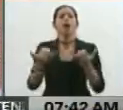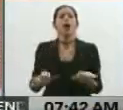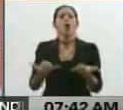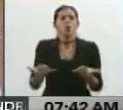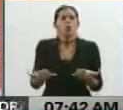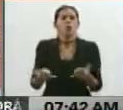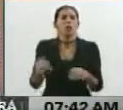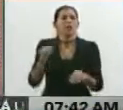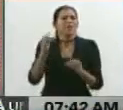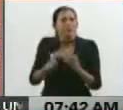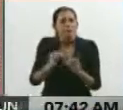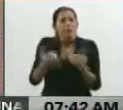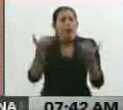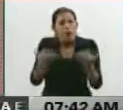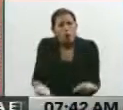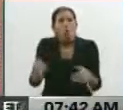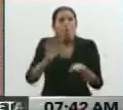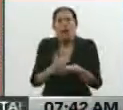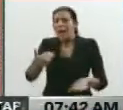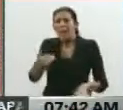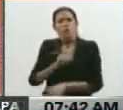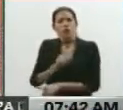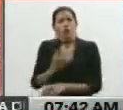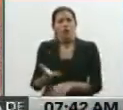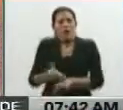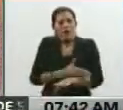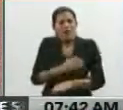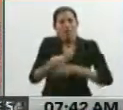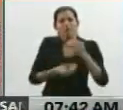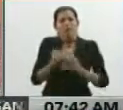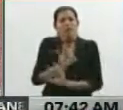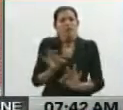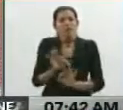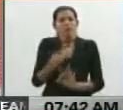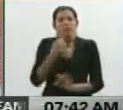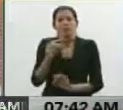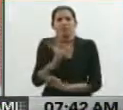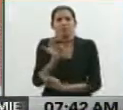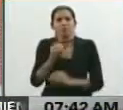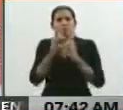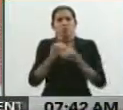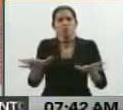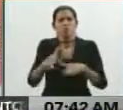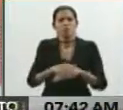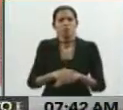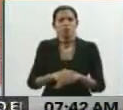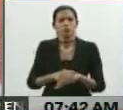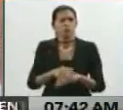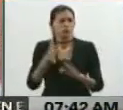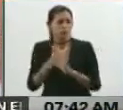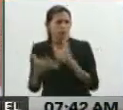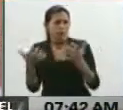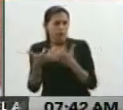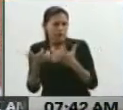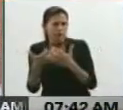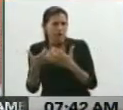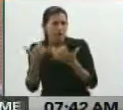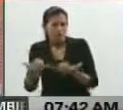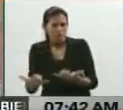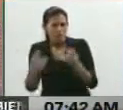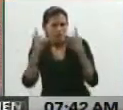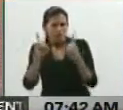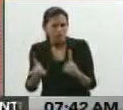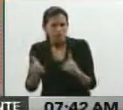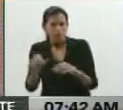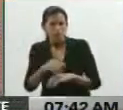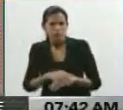septiembre porque en esta semana que la oposición llamaba como crucial entorno político está vinculado eso también el tema violento el tema de los atentados y